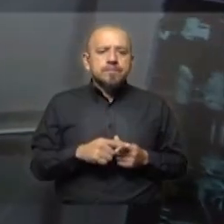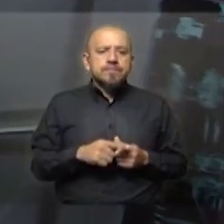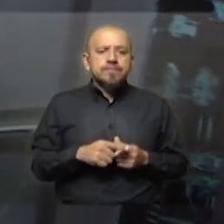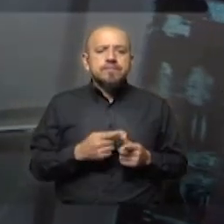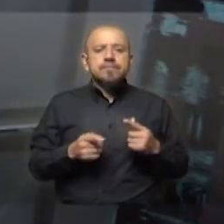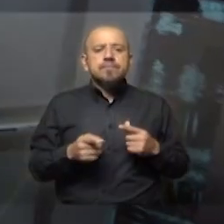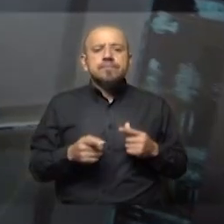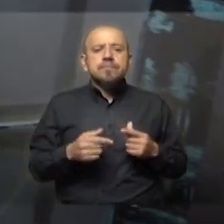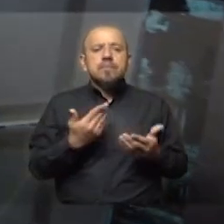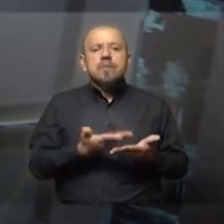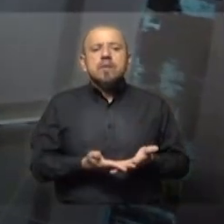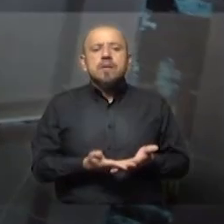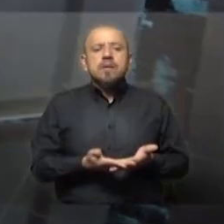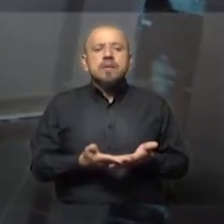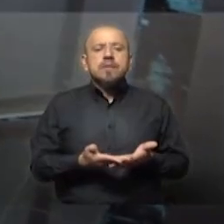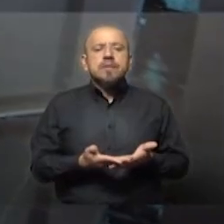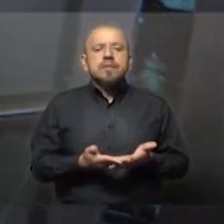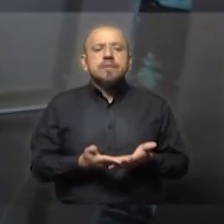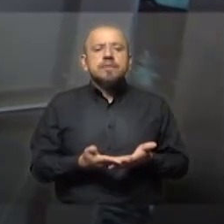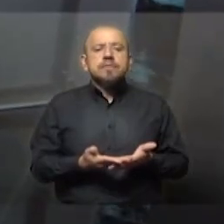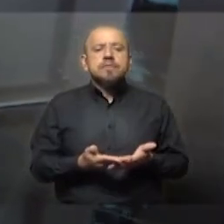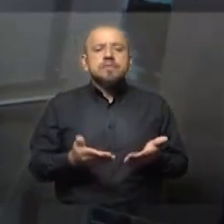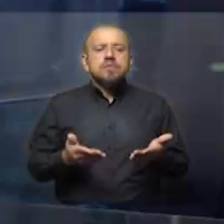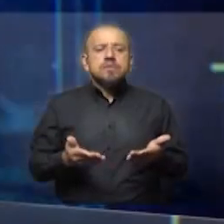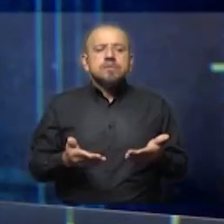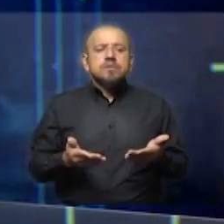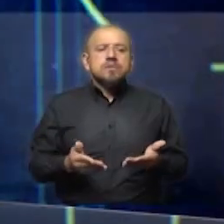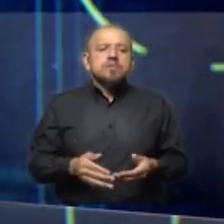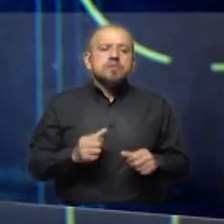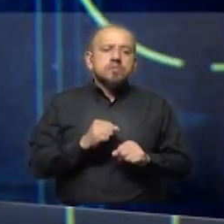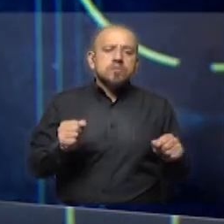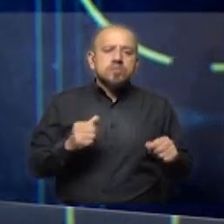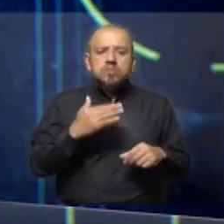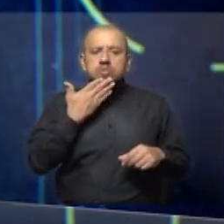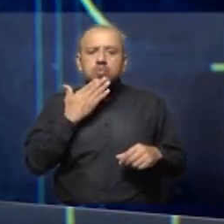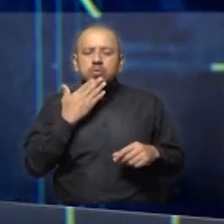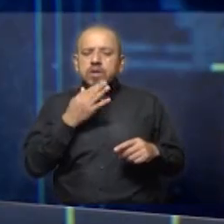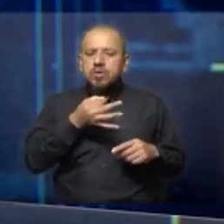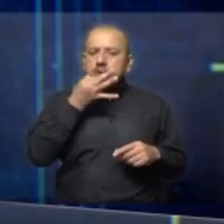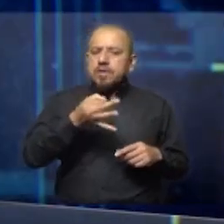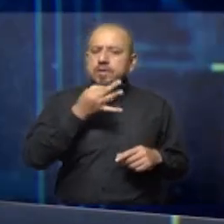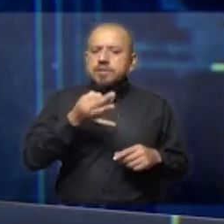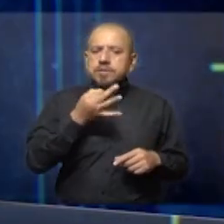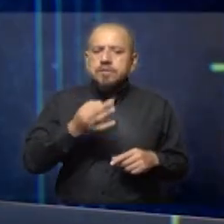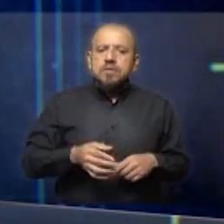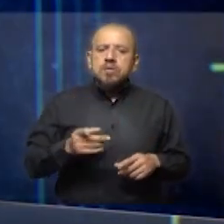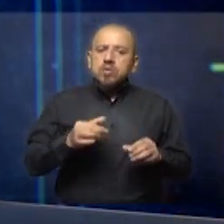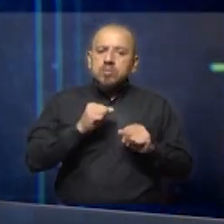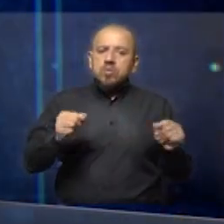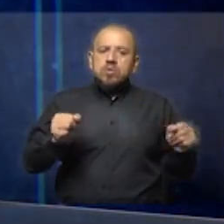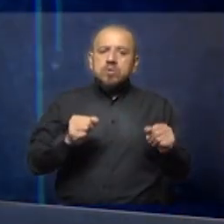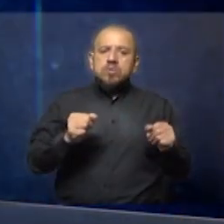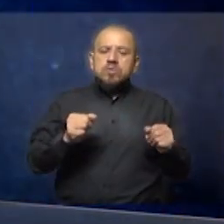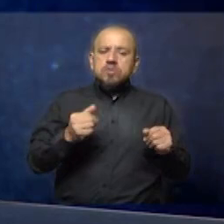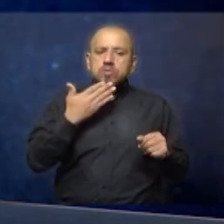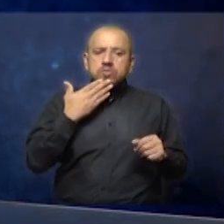análisis sana lo planteaba perfecto no cuando vamos podemos dudar de sus declaraciones lo que no podemos dudar es de La